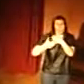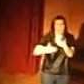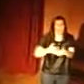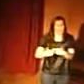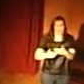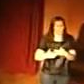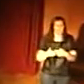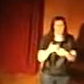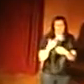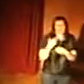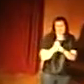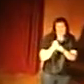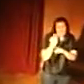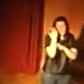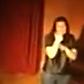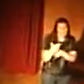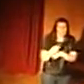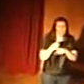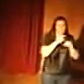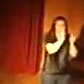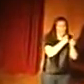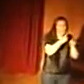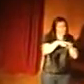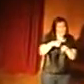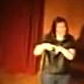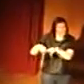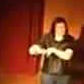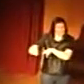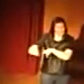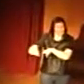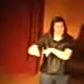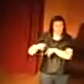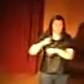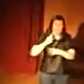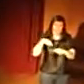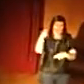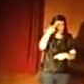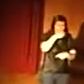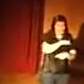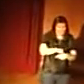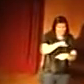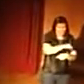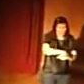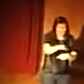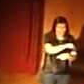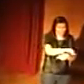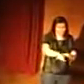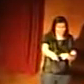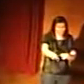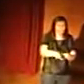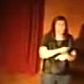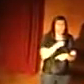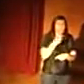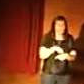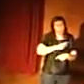artística en sus distintas modalidades y en las siguientes semanas e otro